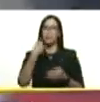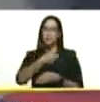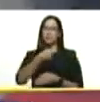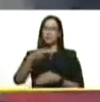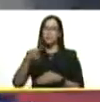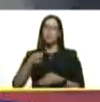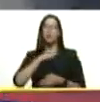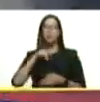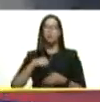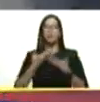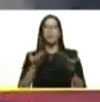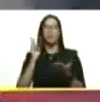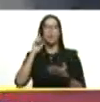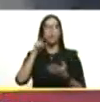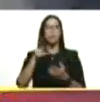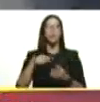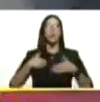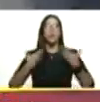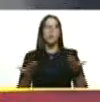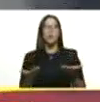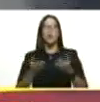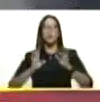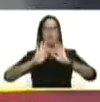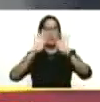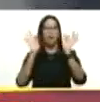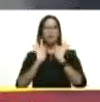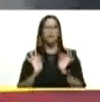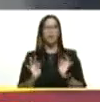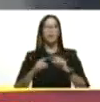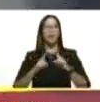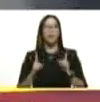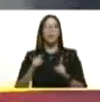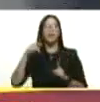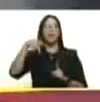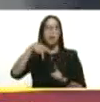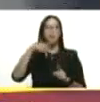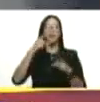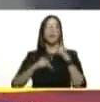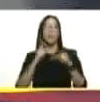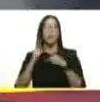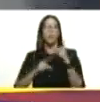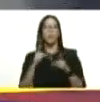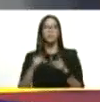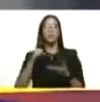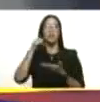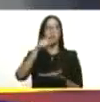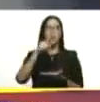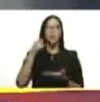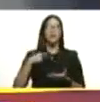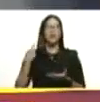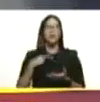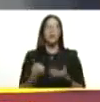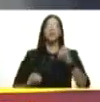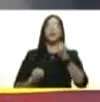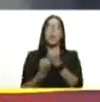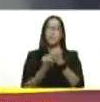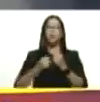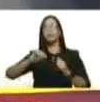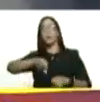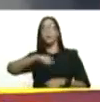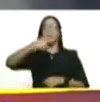le daremos a usted cuál es la caracterización, pero la P productiva de los CLAP va a tener un impulso aún mayor